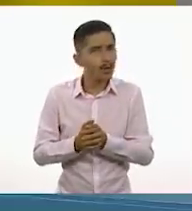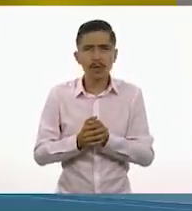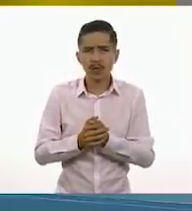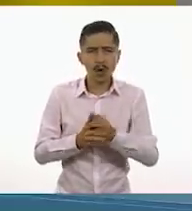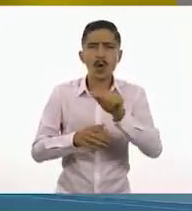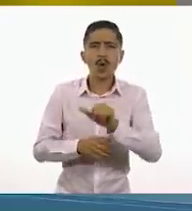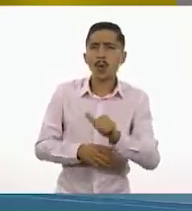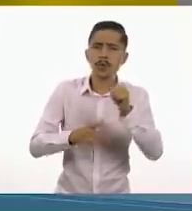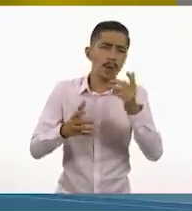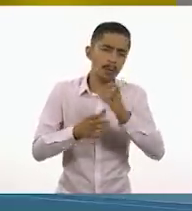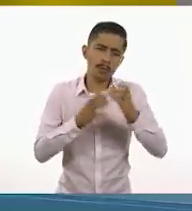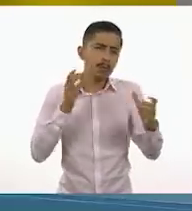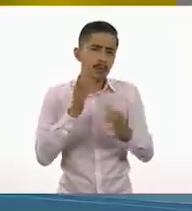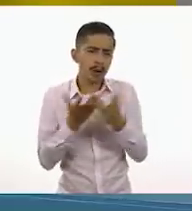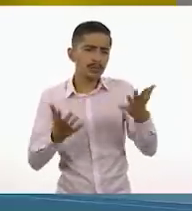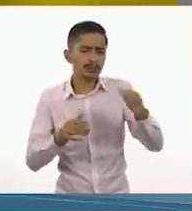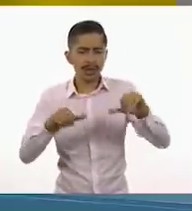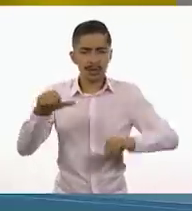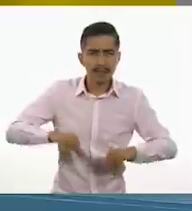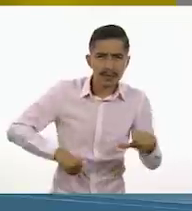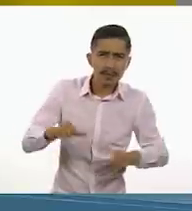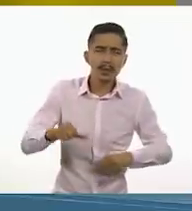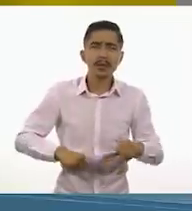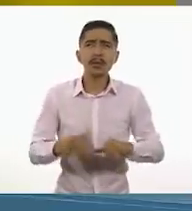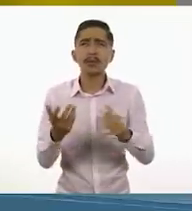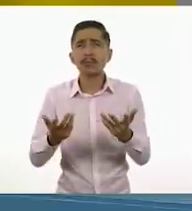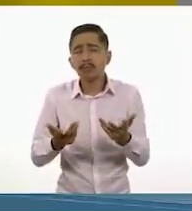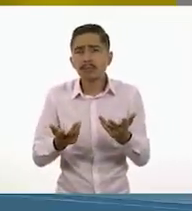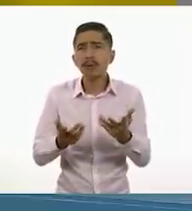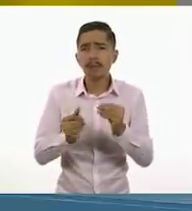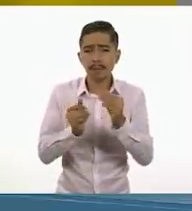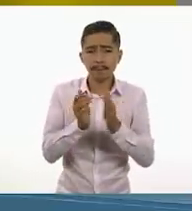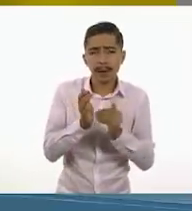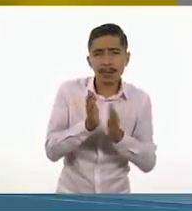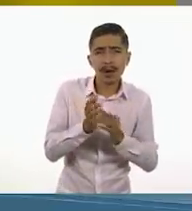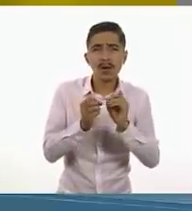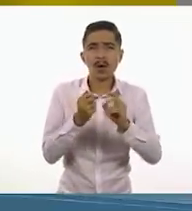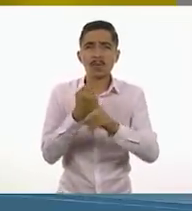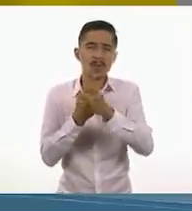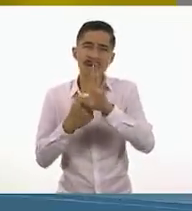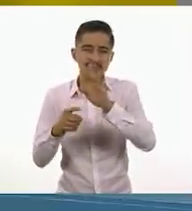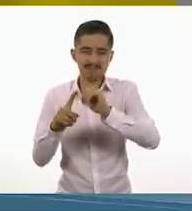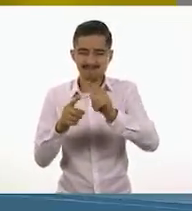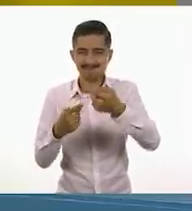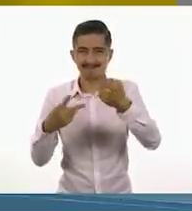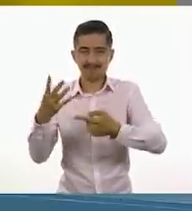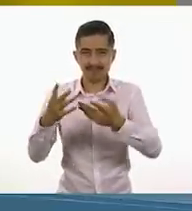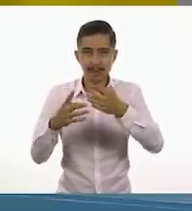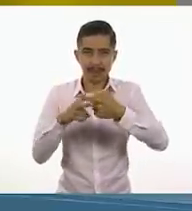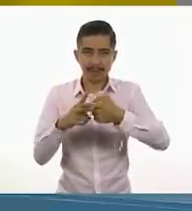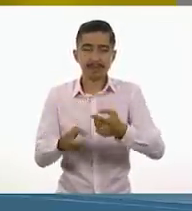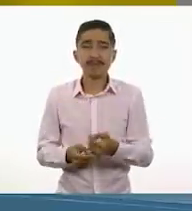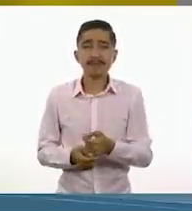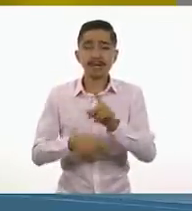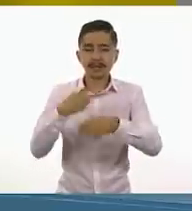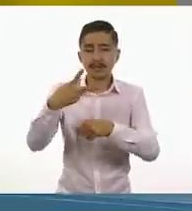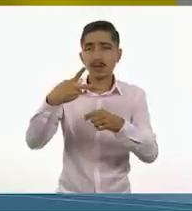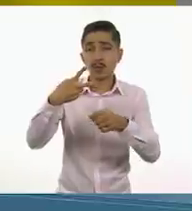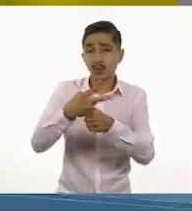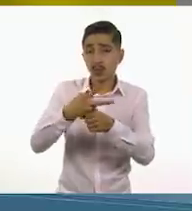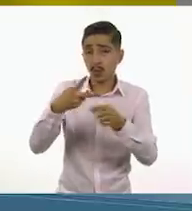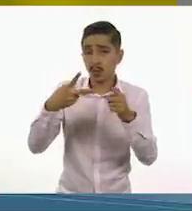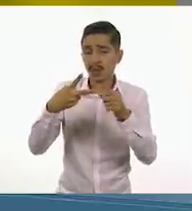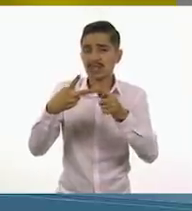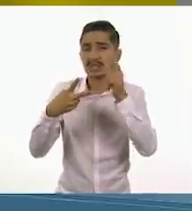tipos de situaciones, actividades y documentos y hasta problemas. Okay. Segundo, después vamos a